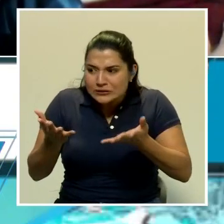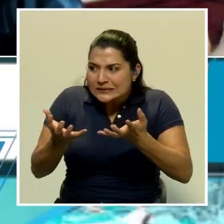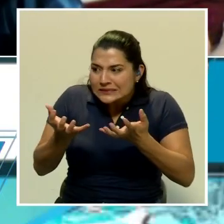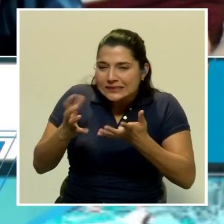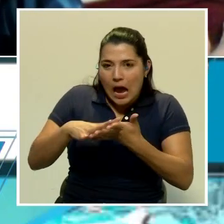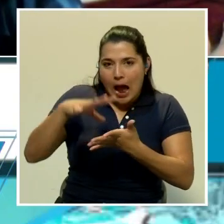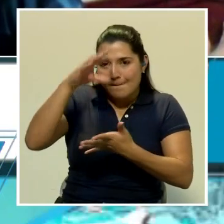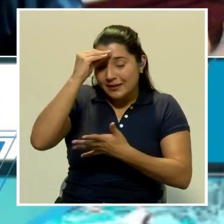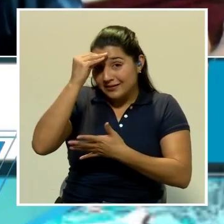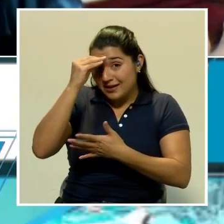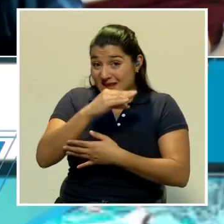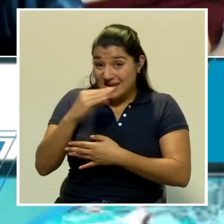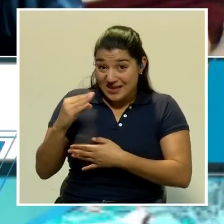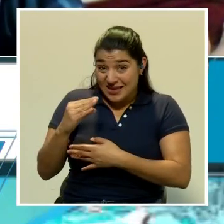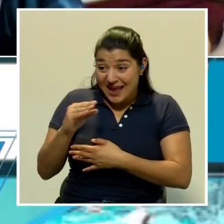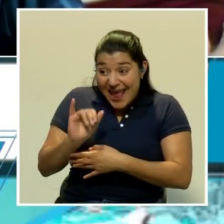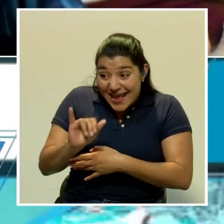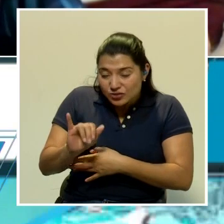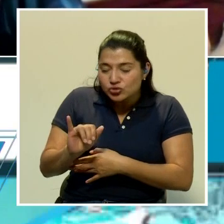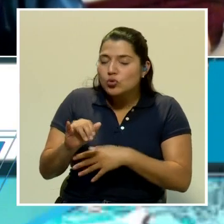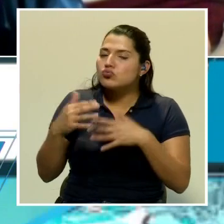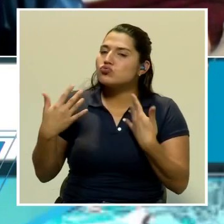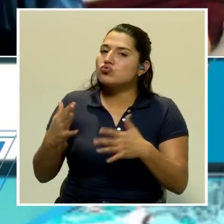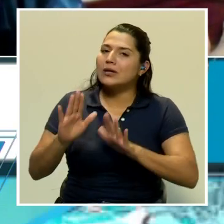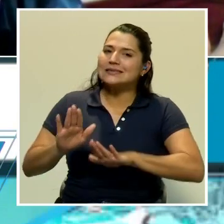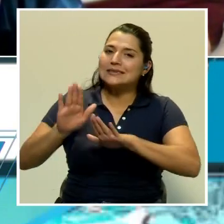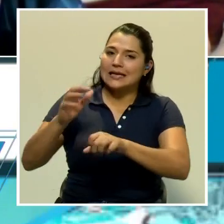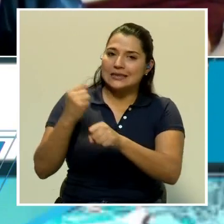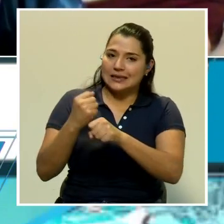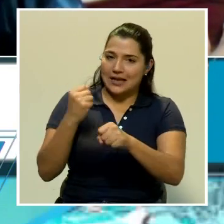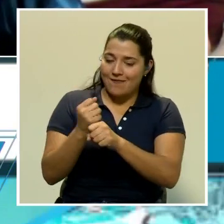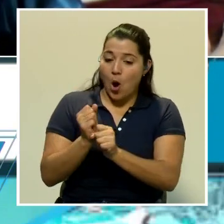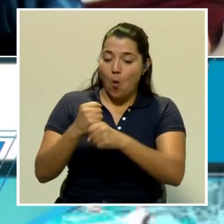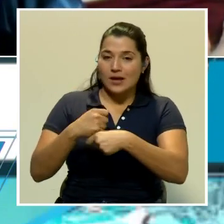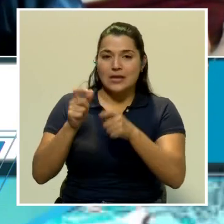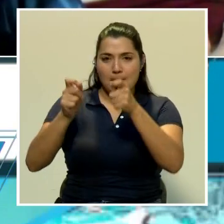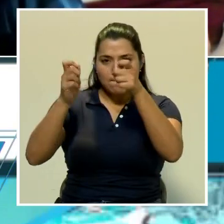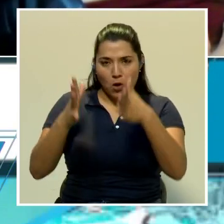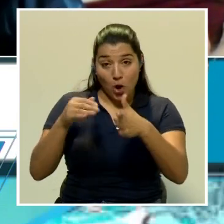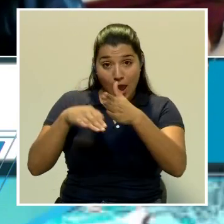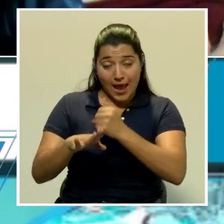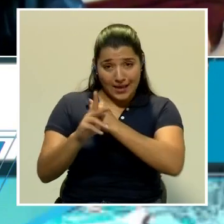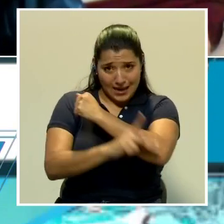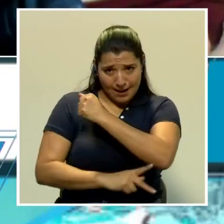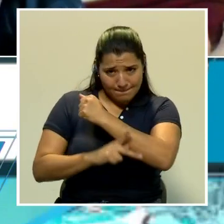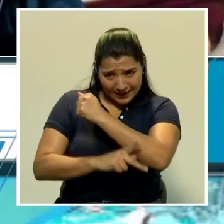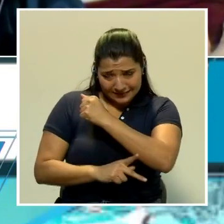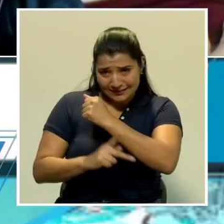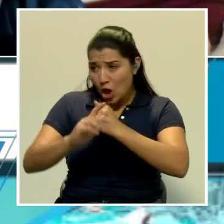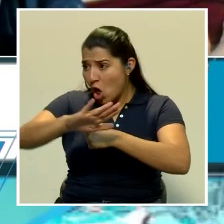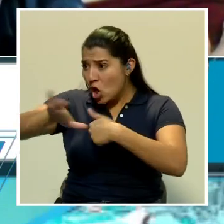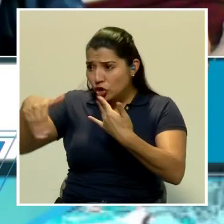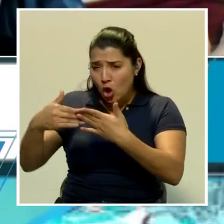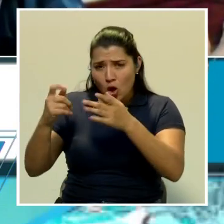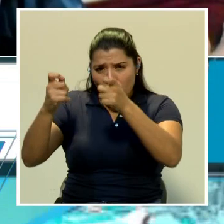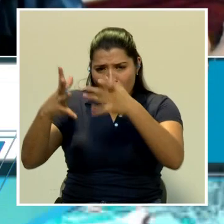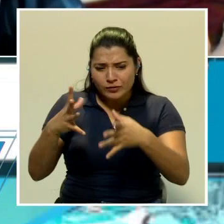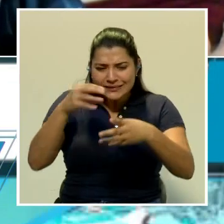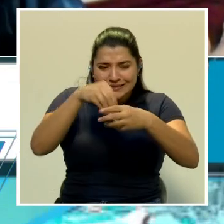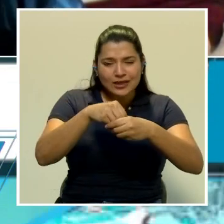trabajo excepcional los docentes del país. Tenemos a los docentes incluidos en una plataforma donde se organizan